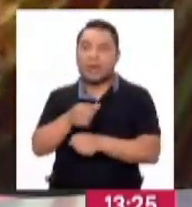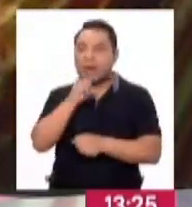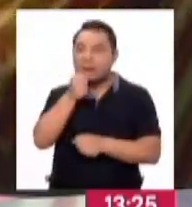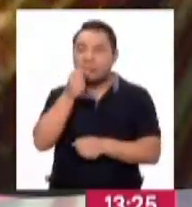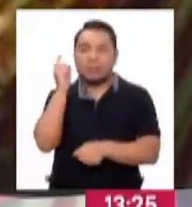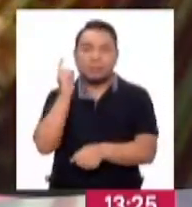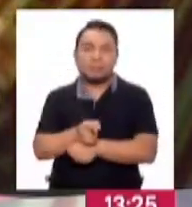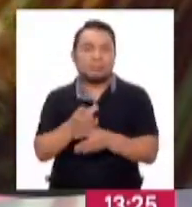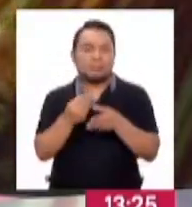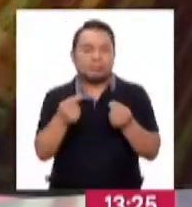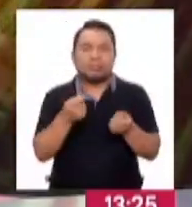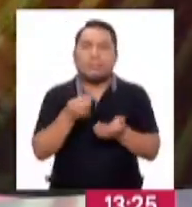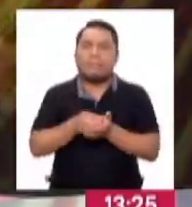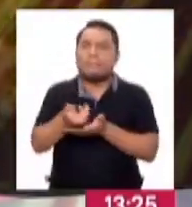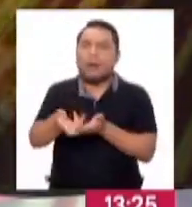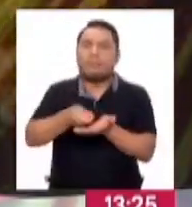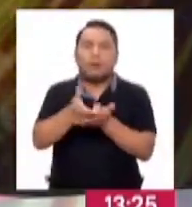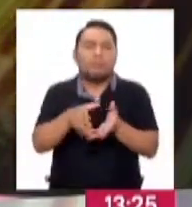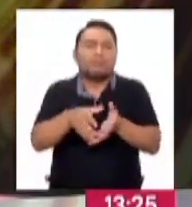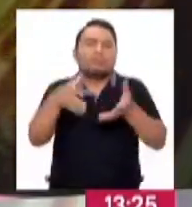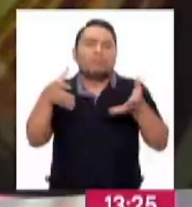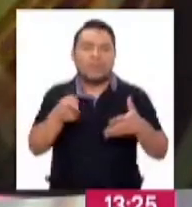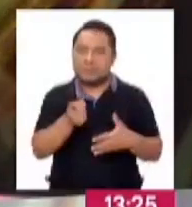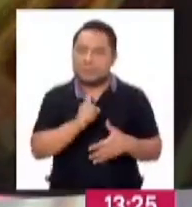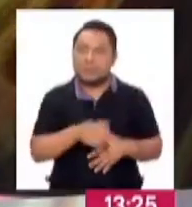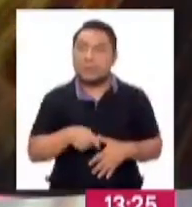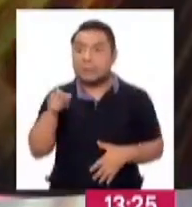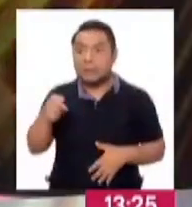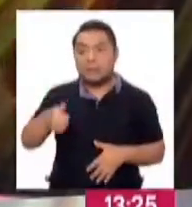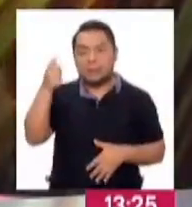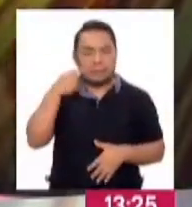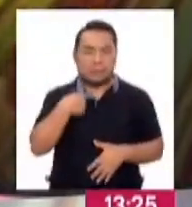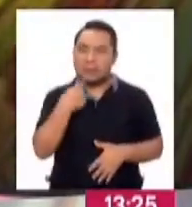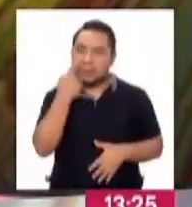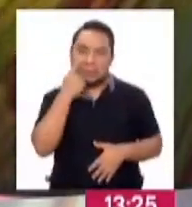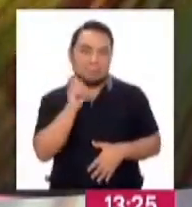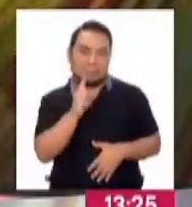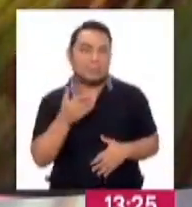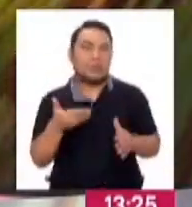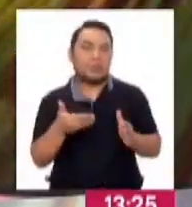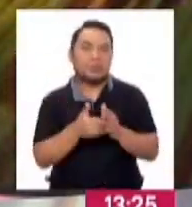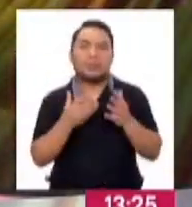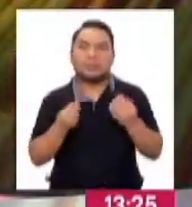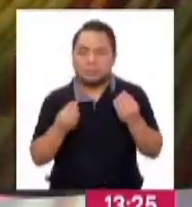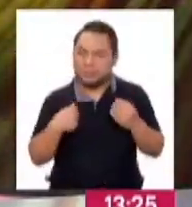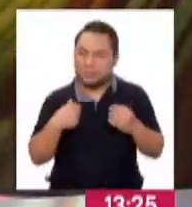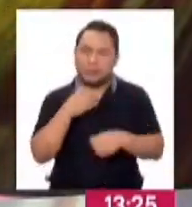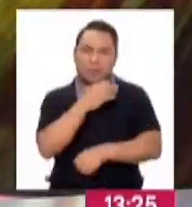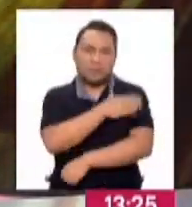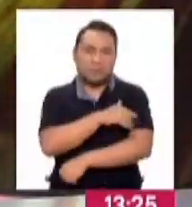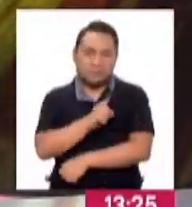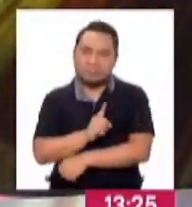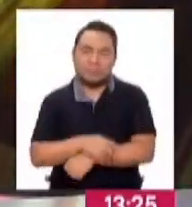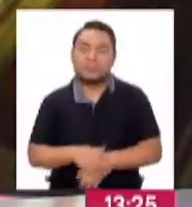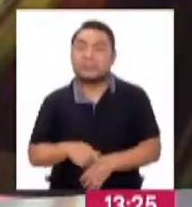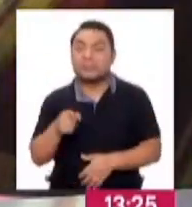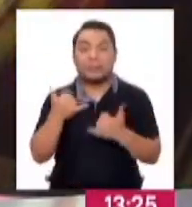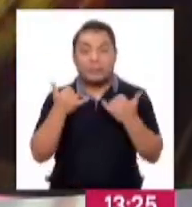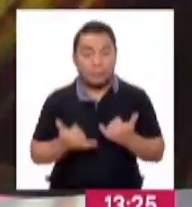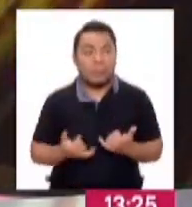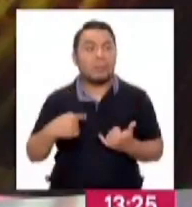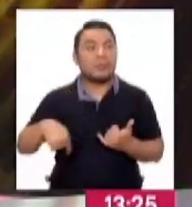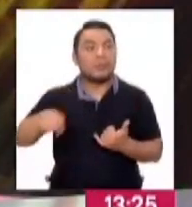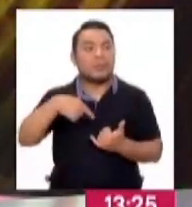gastos excesivos. Asimismo, dijo no conocer los pormenores de la denuncia en su contra por colusión. Además, anunció que hoy elegirán